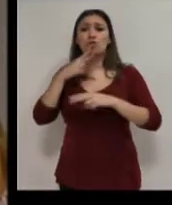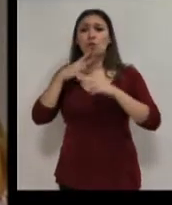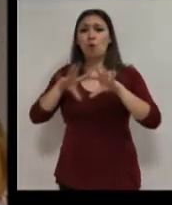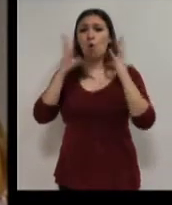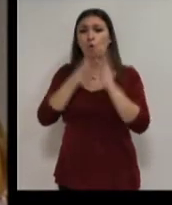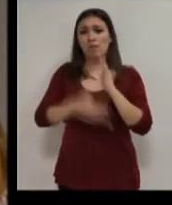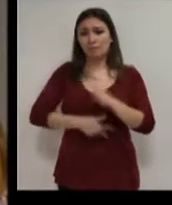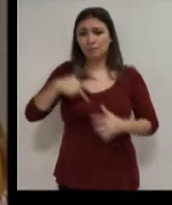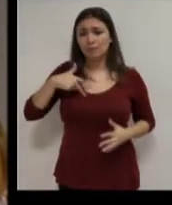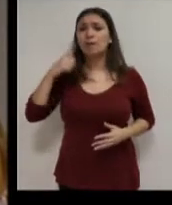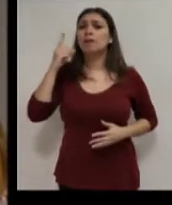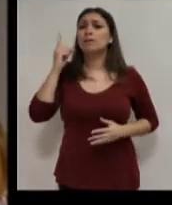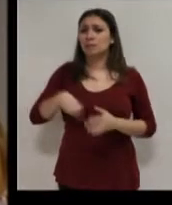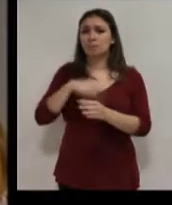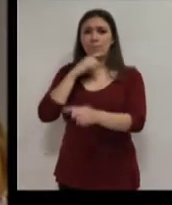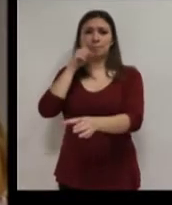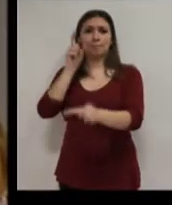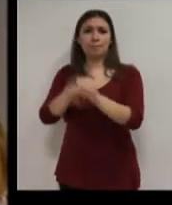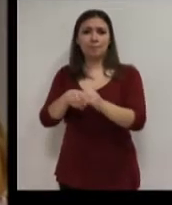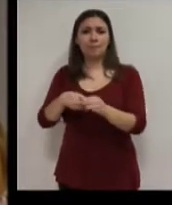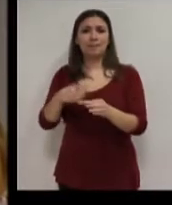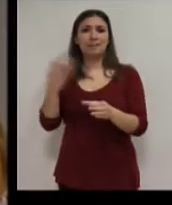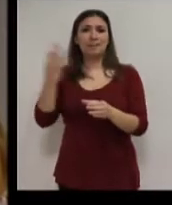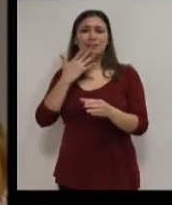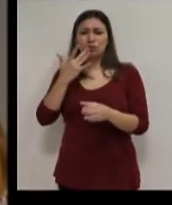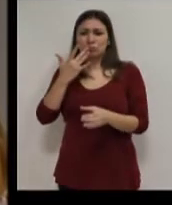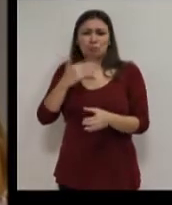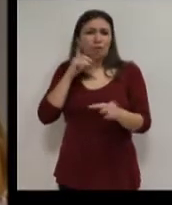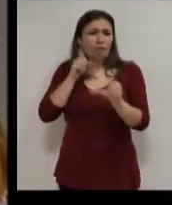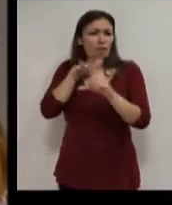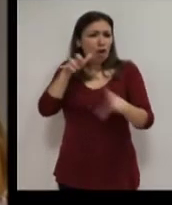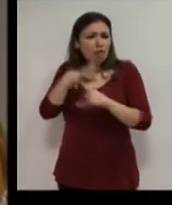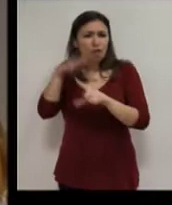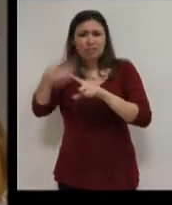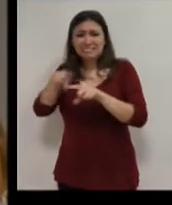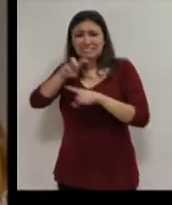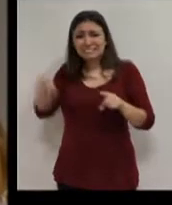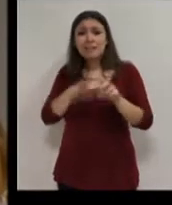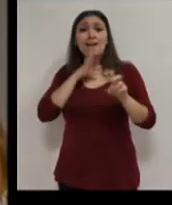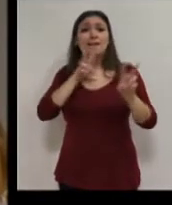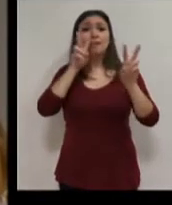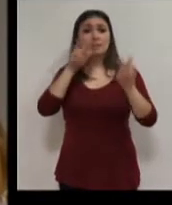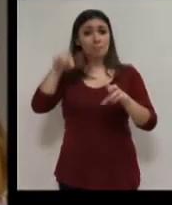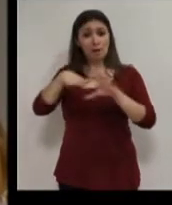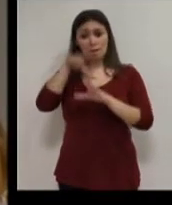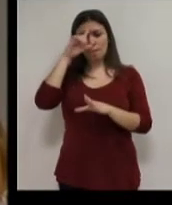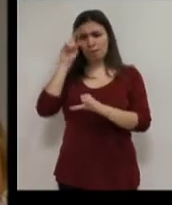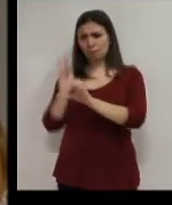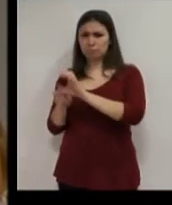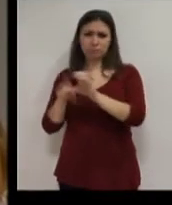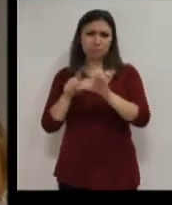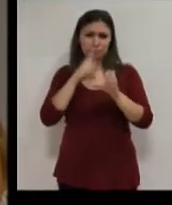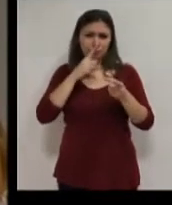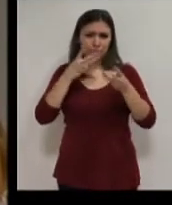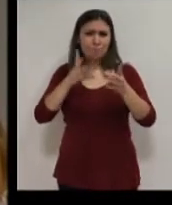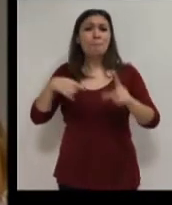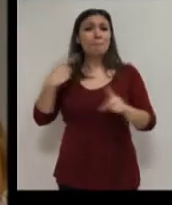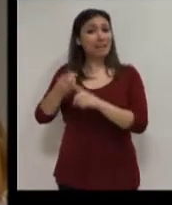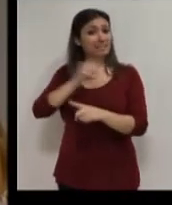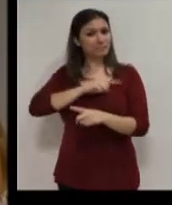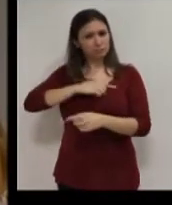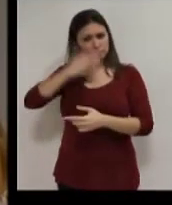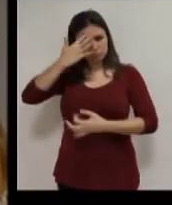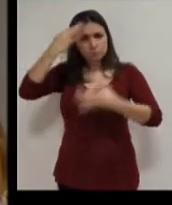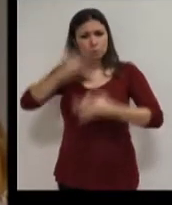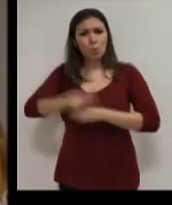experto además en accesibilidad universal y participa en la práctica totalidad de foros relacionados con esta materia en la Comunidad de